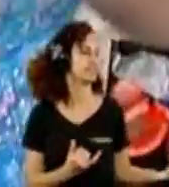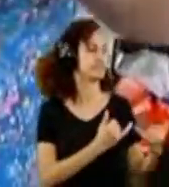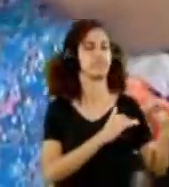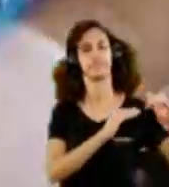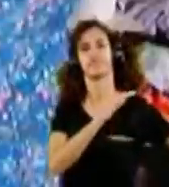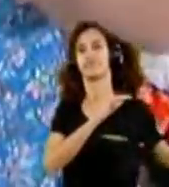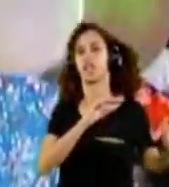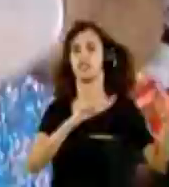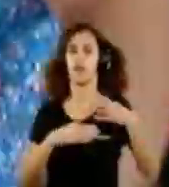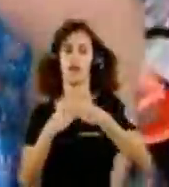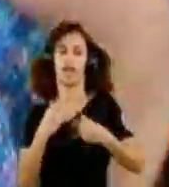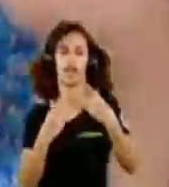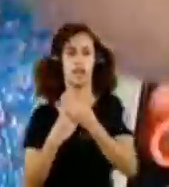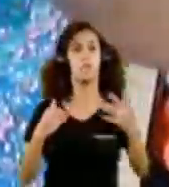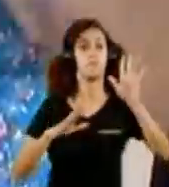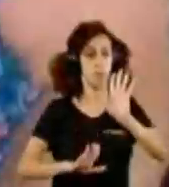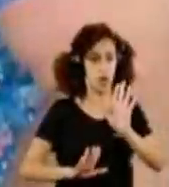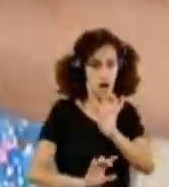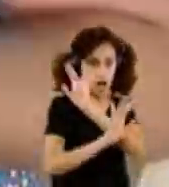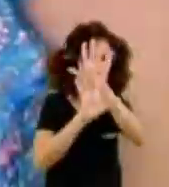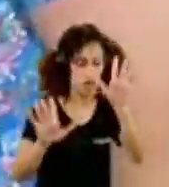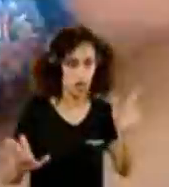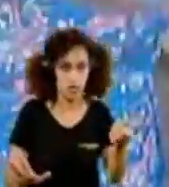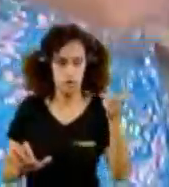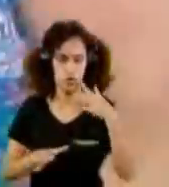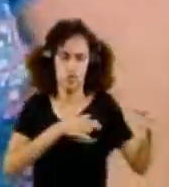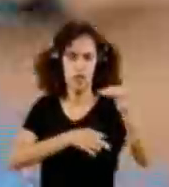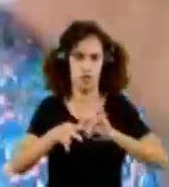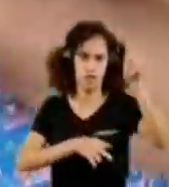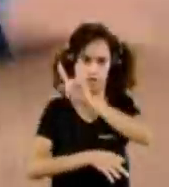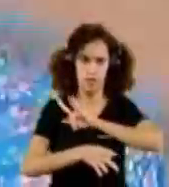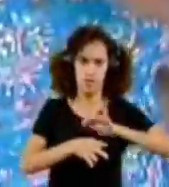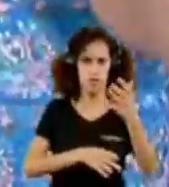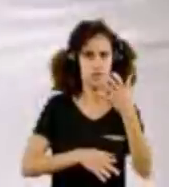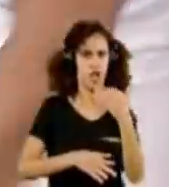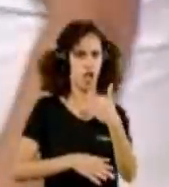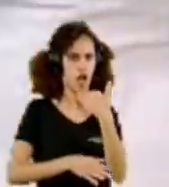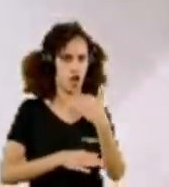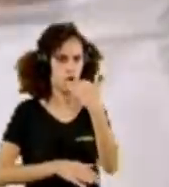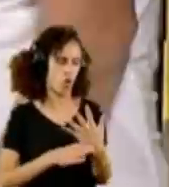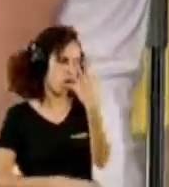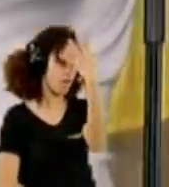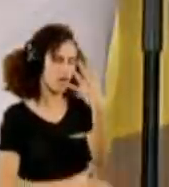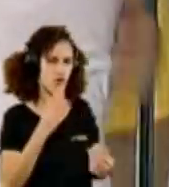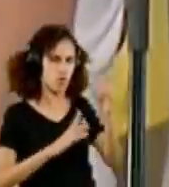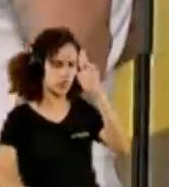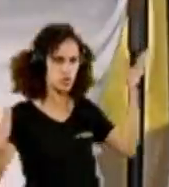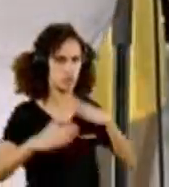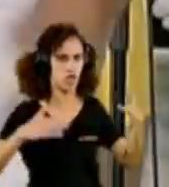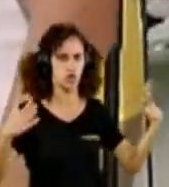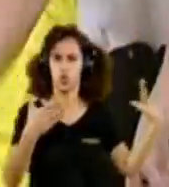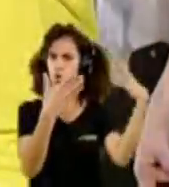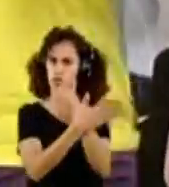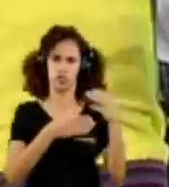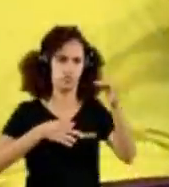está muy claro y eso nunca va a faltar. Hay que humillar nuestras islas con mentira y falsedad. Con dureza y con franqueza mostraremos